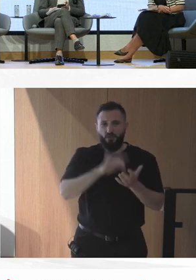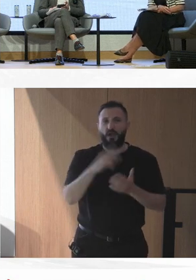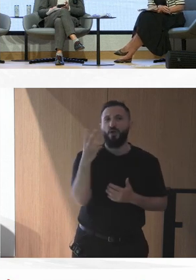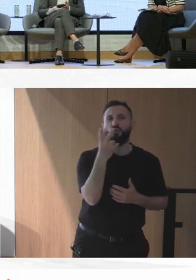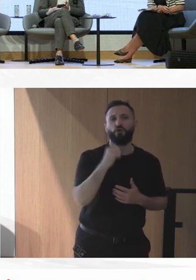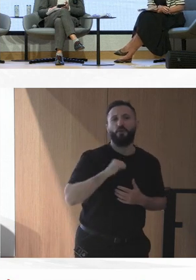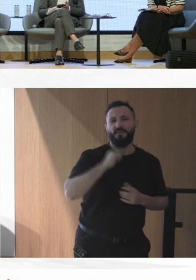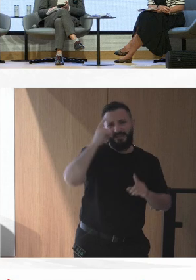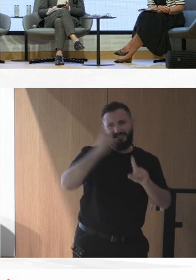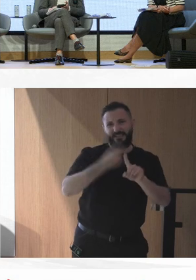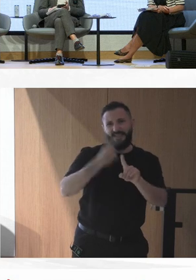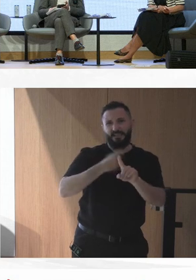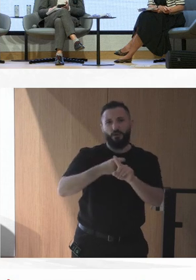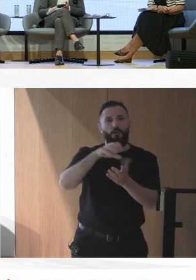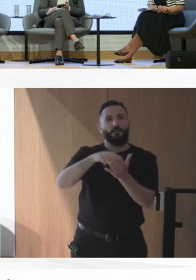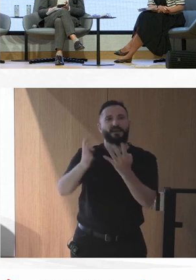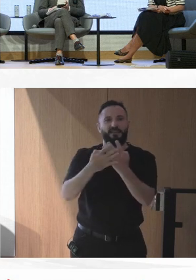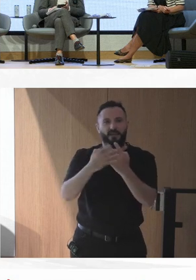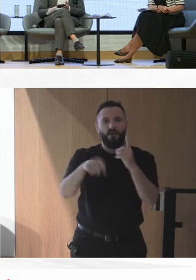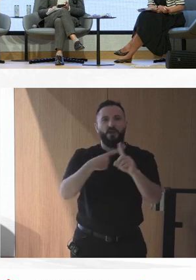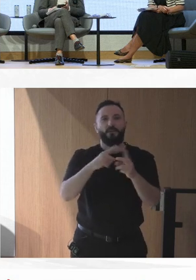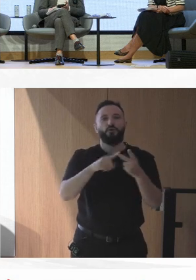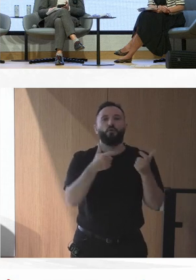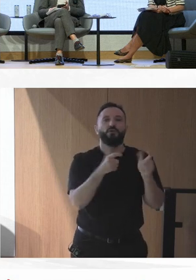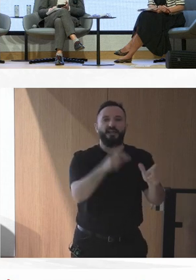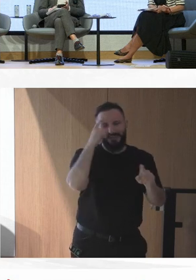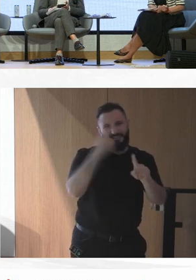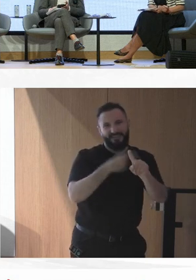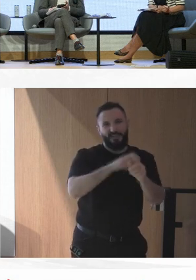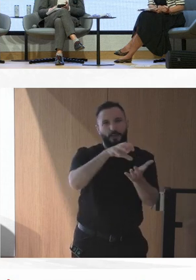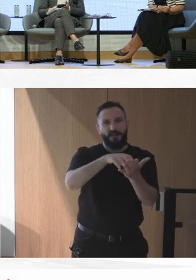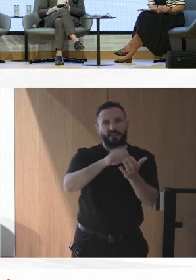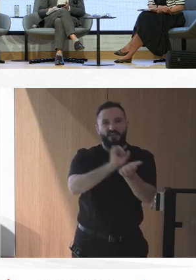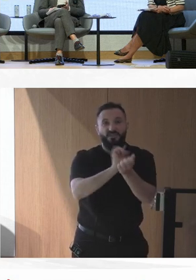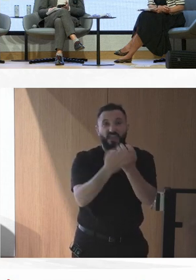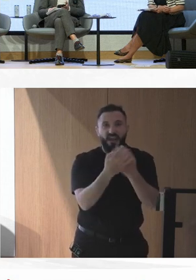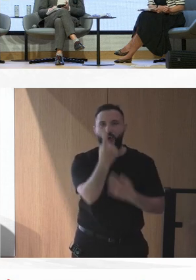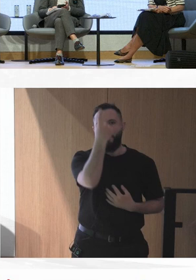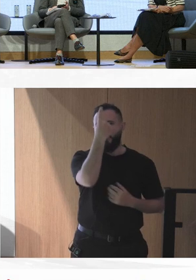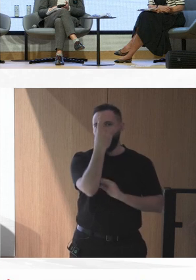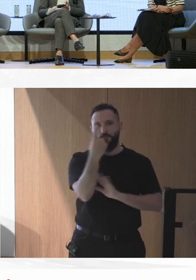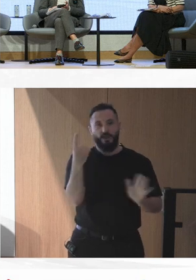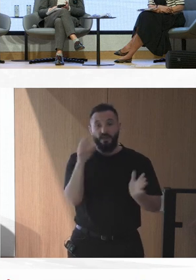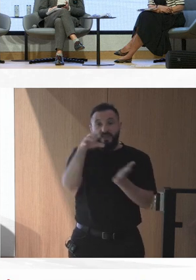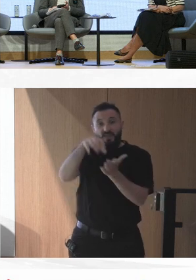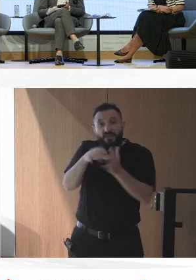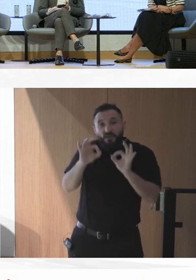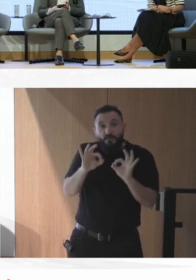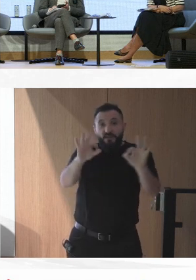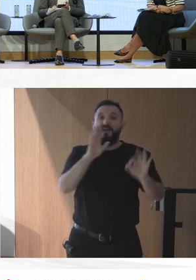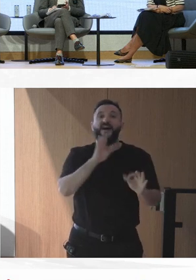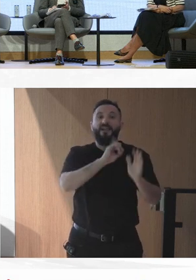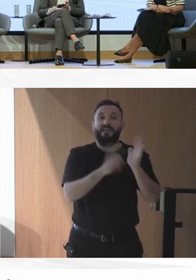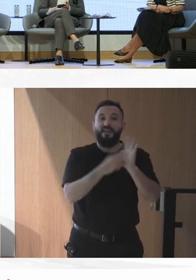psiquiátricos penitenciarios y 1 unidad psiquiátrica penitenciaria. Y esos centros educativos especiales de los que nos habla la